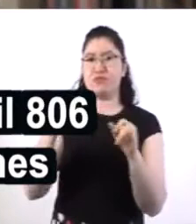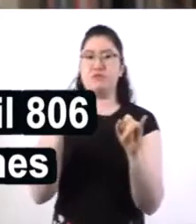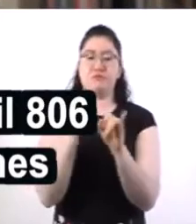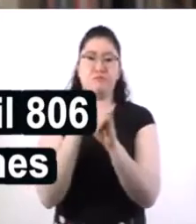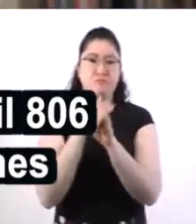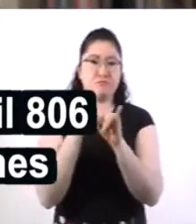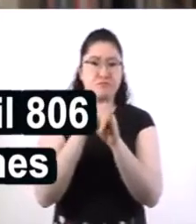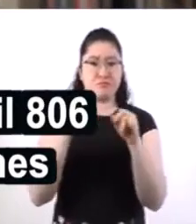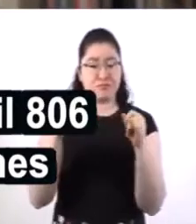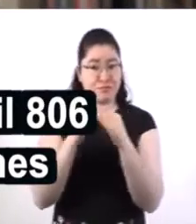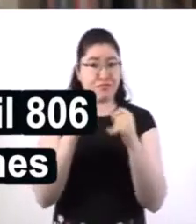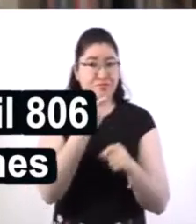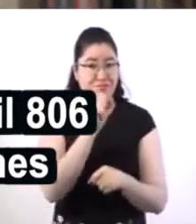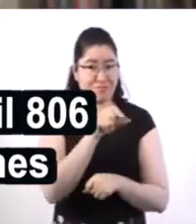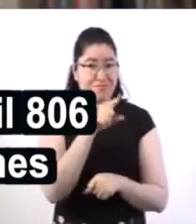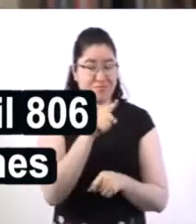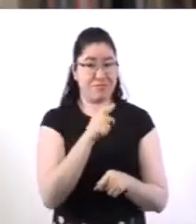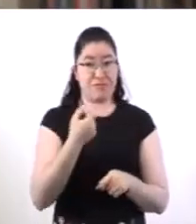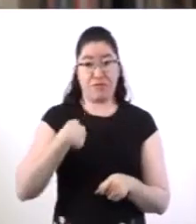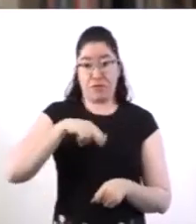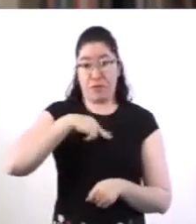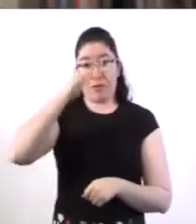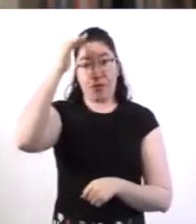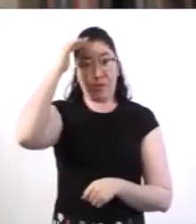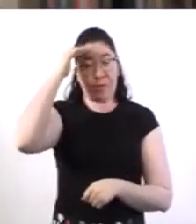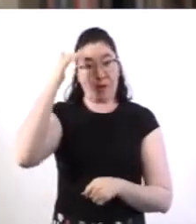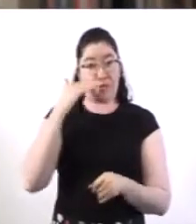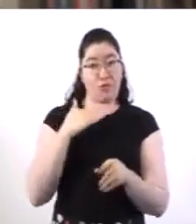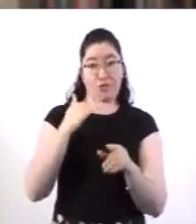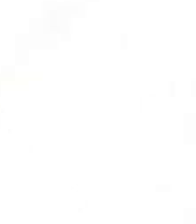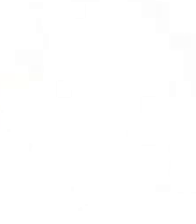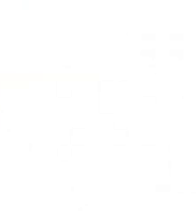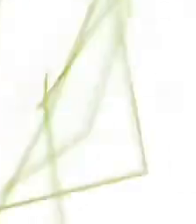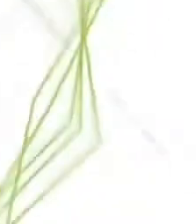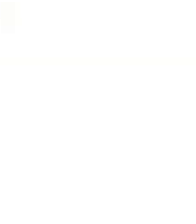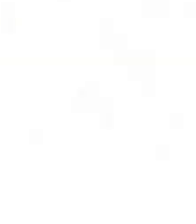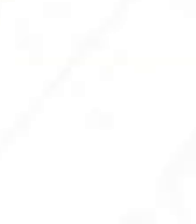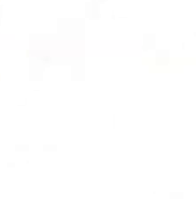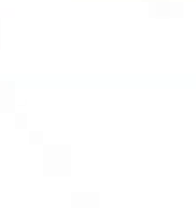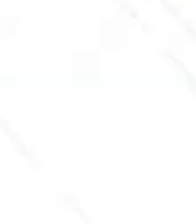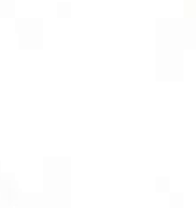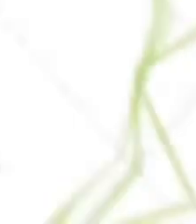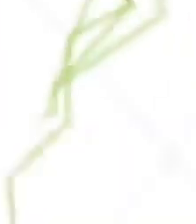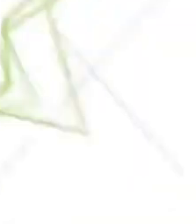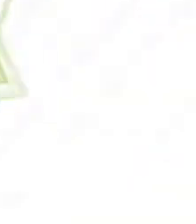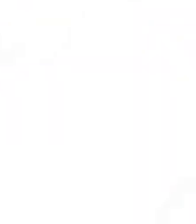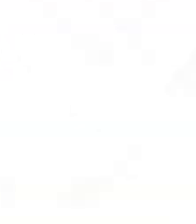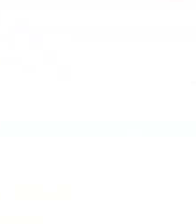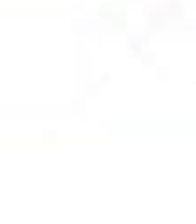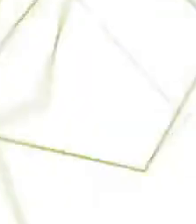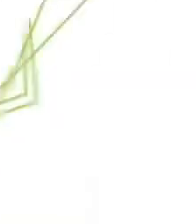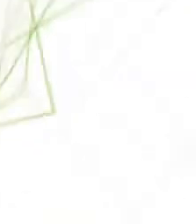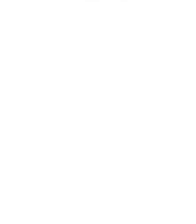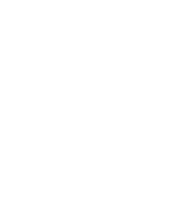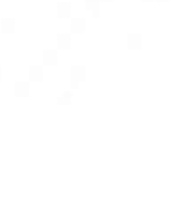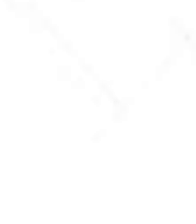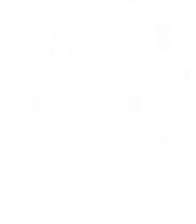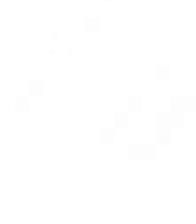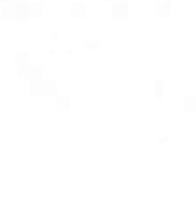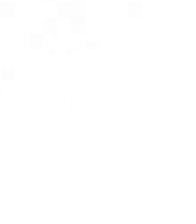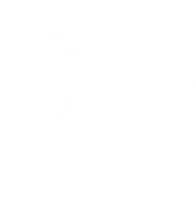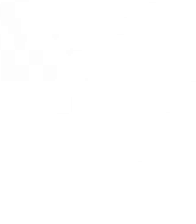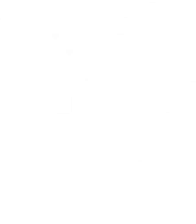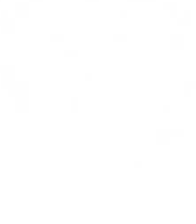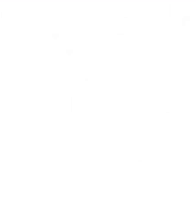registran 499 defunciones por el nuevo coronavirus. Teleurban, tu comunicación, tu canal.